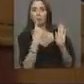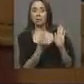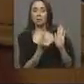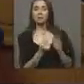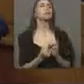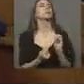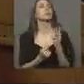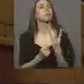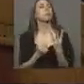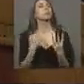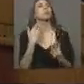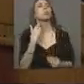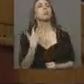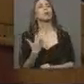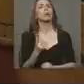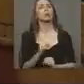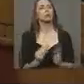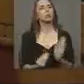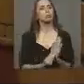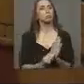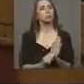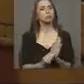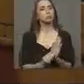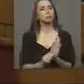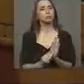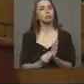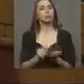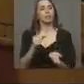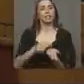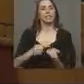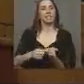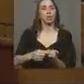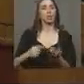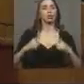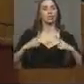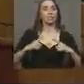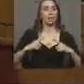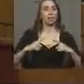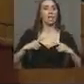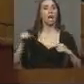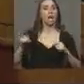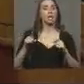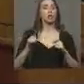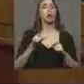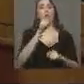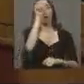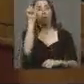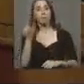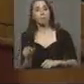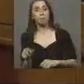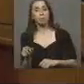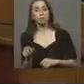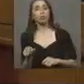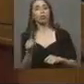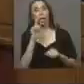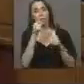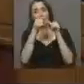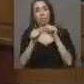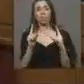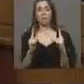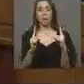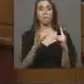¿por qué no establecemos que el seguro de cesantía pague las cotizaciones previsionales cuando las personas están en periodo de